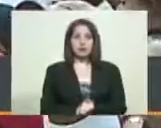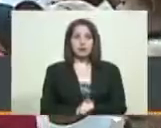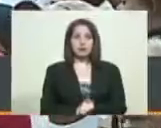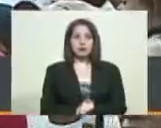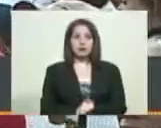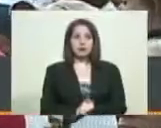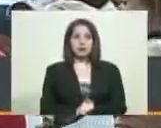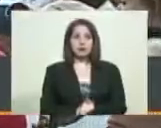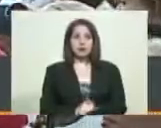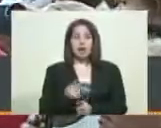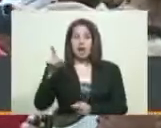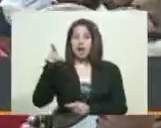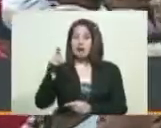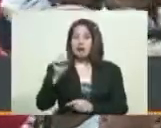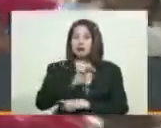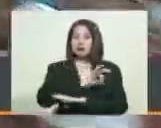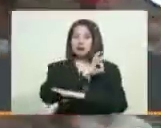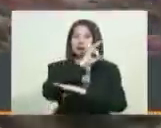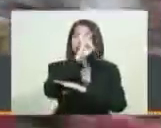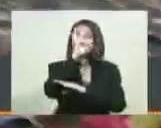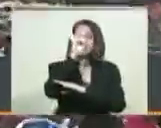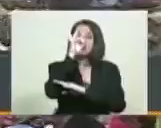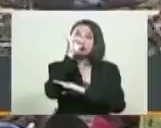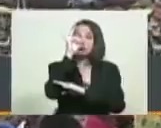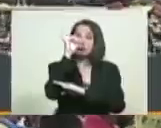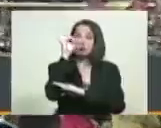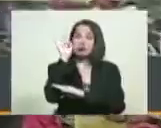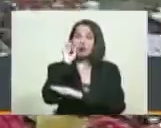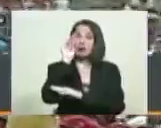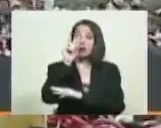Ahí está el sol ya, en el occidente.